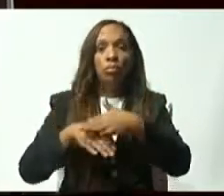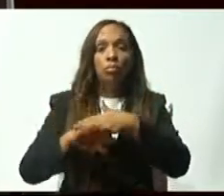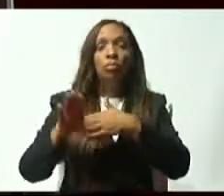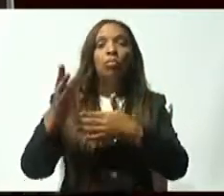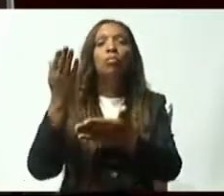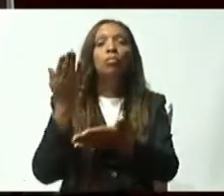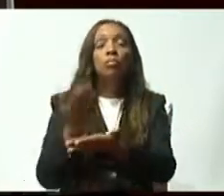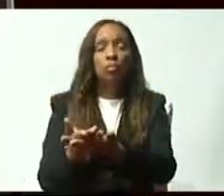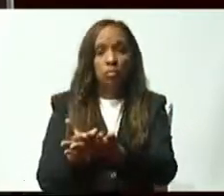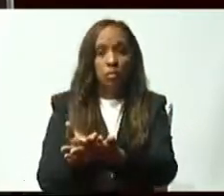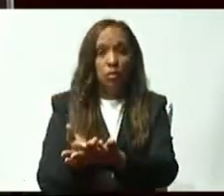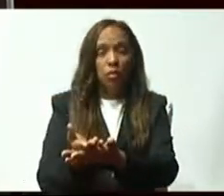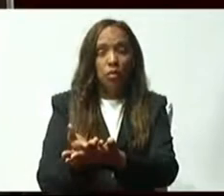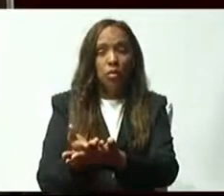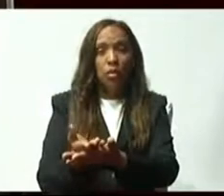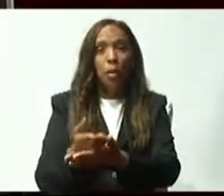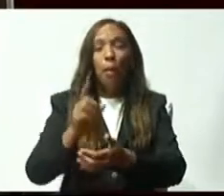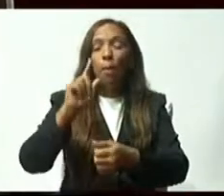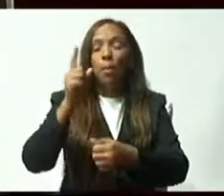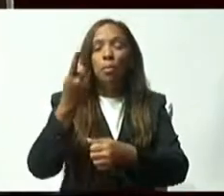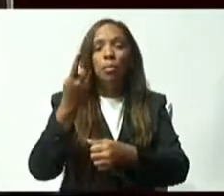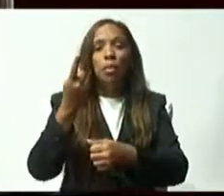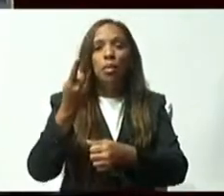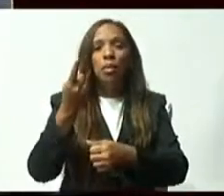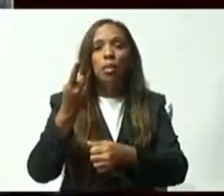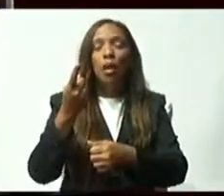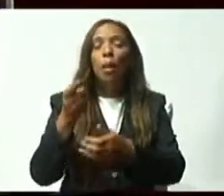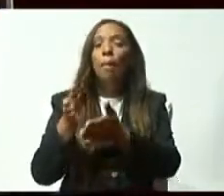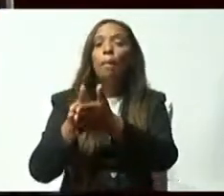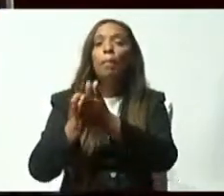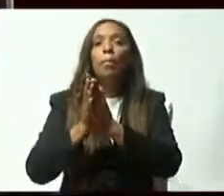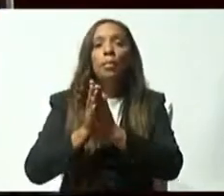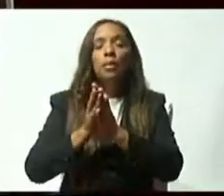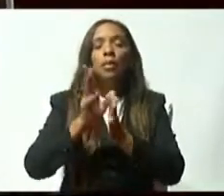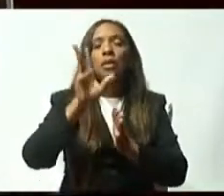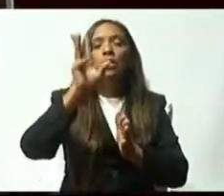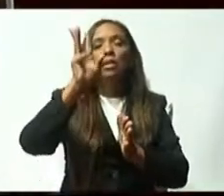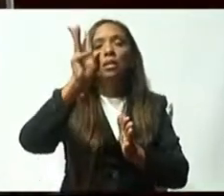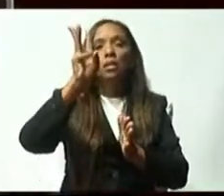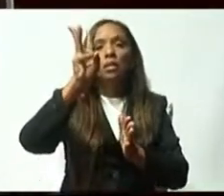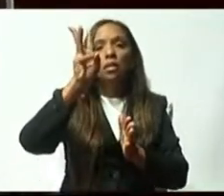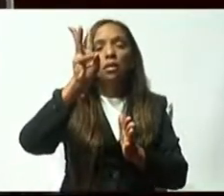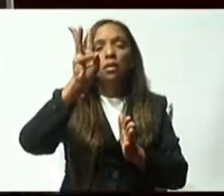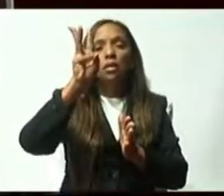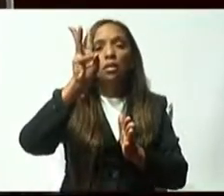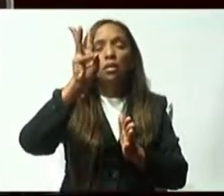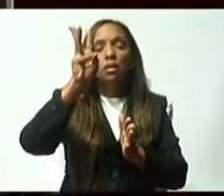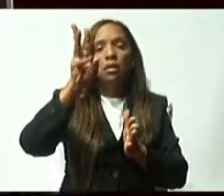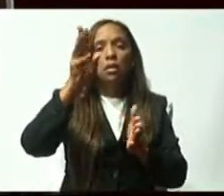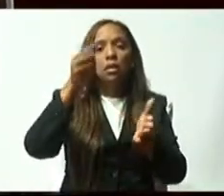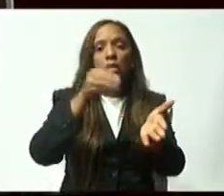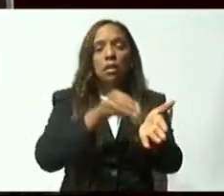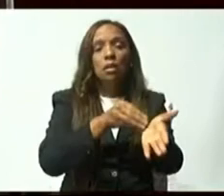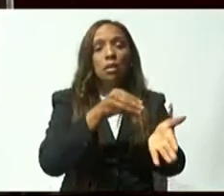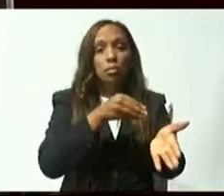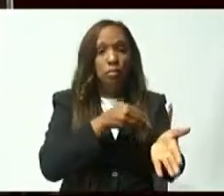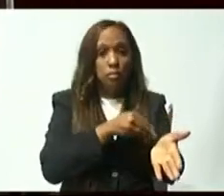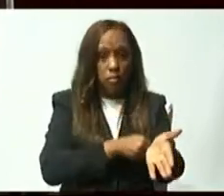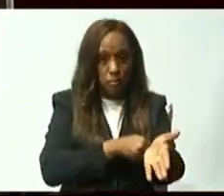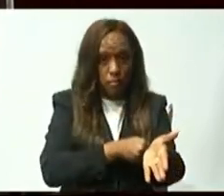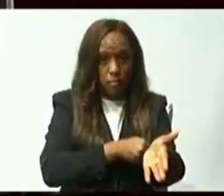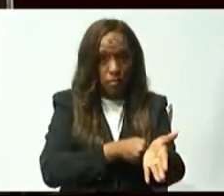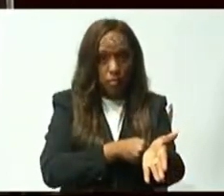6 millones de pesos para pagar deudas. El vehículo que tienen, que me